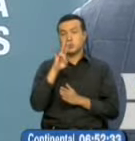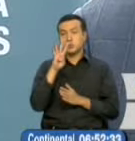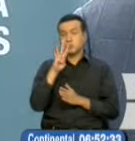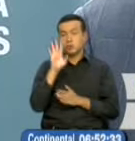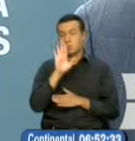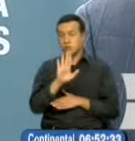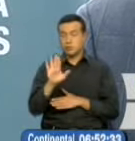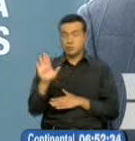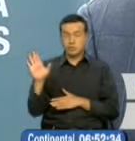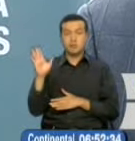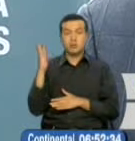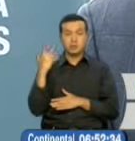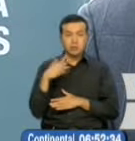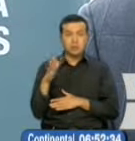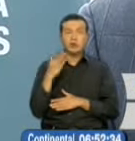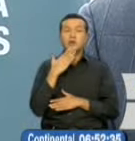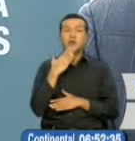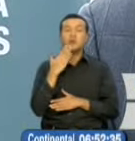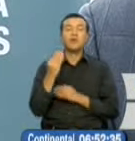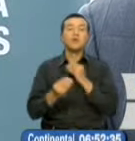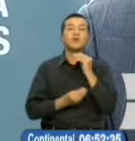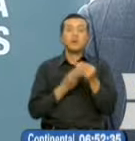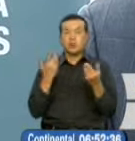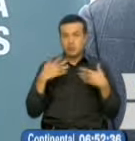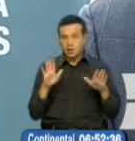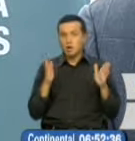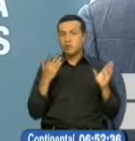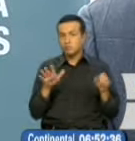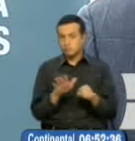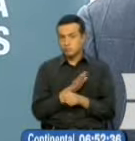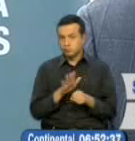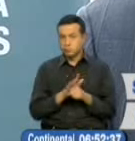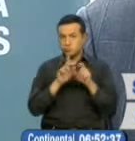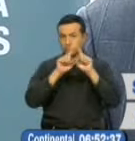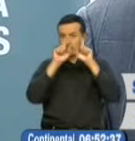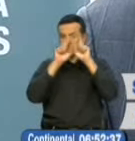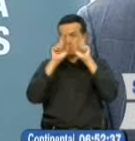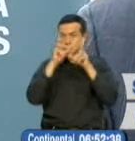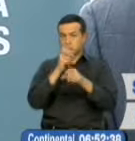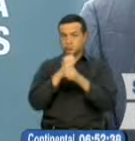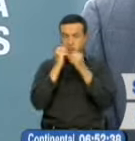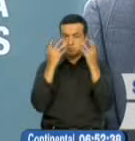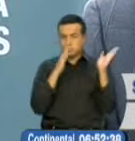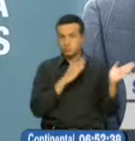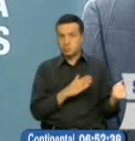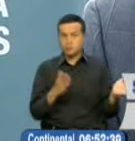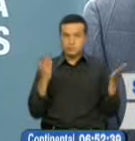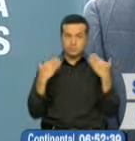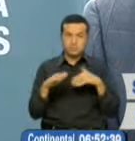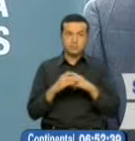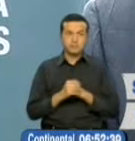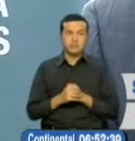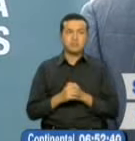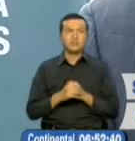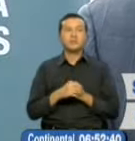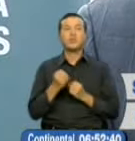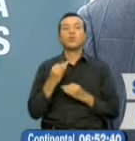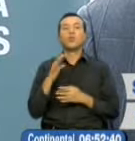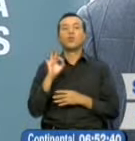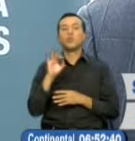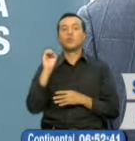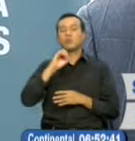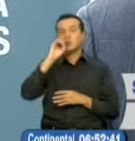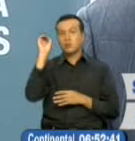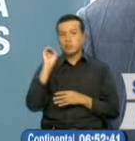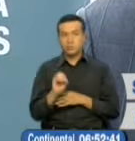35.764 han sido debidamente finiquitados por las compañías de seguros, representa el 90%